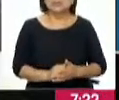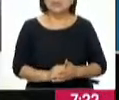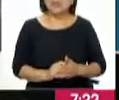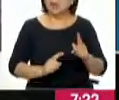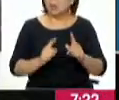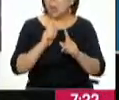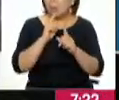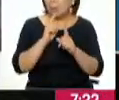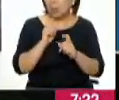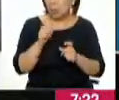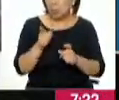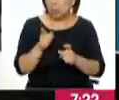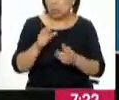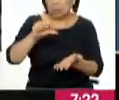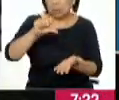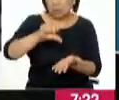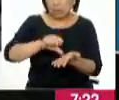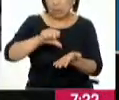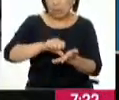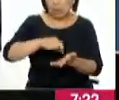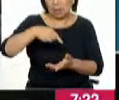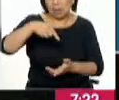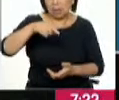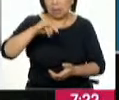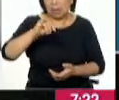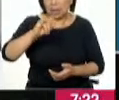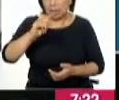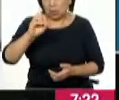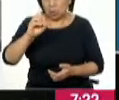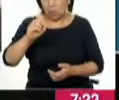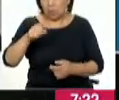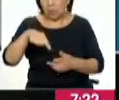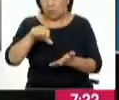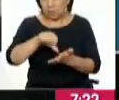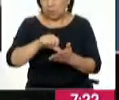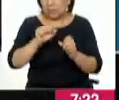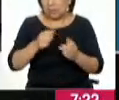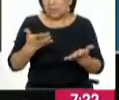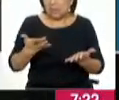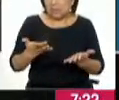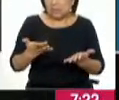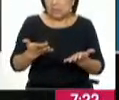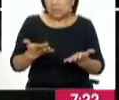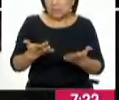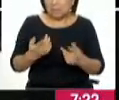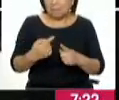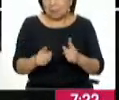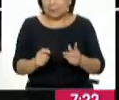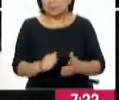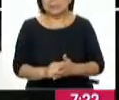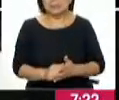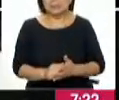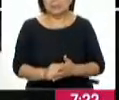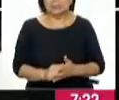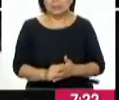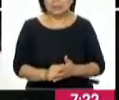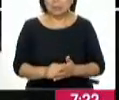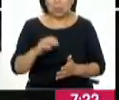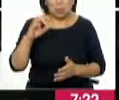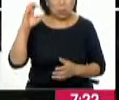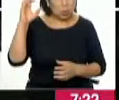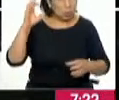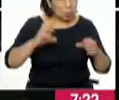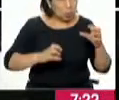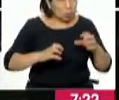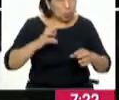algunas consultas. Tú estás en Quito, ¿ahí se siente, digamos, se siente algún estrago de Yaku? O sea,